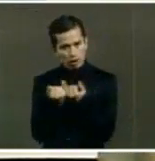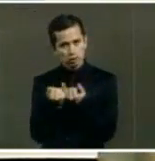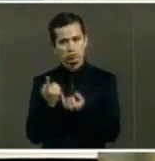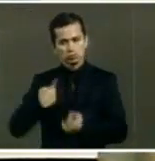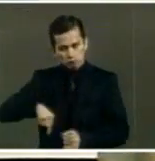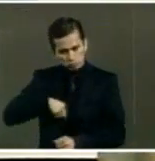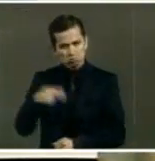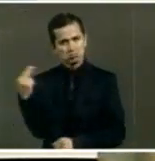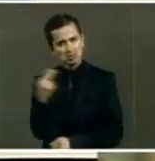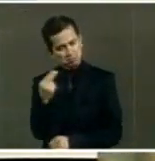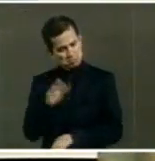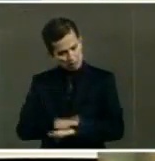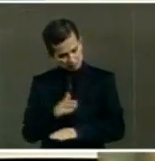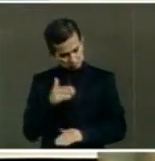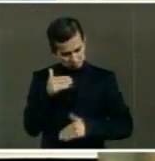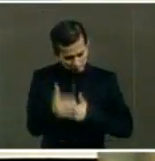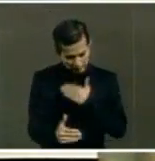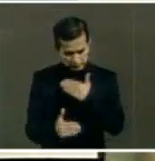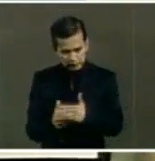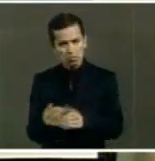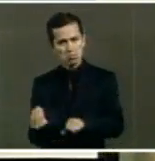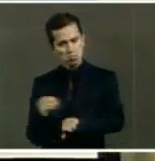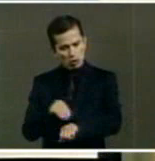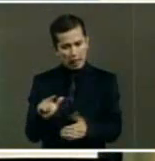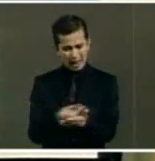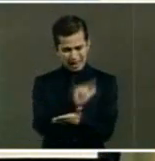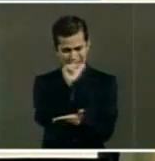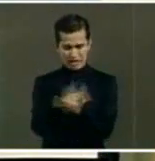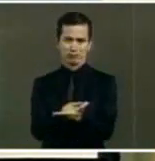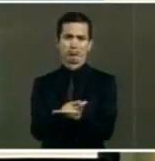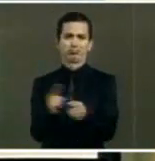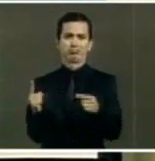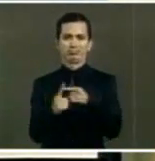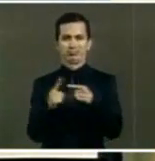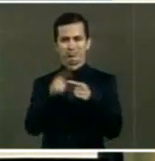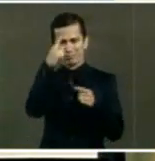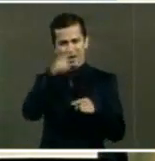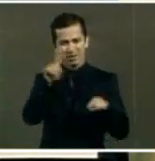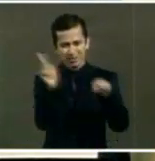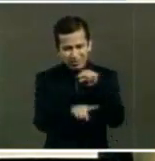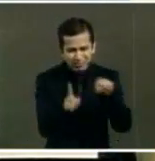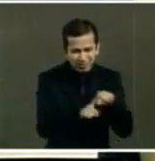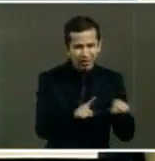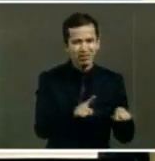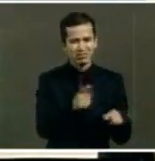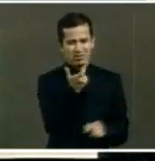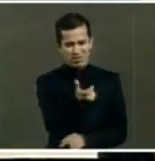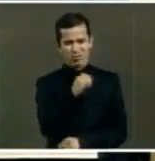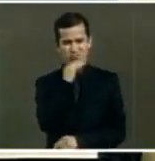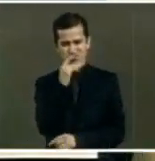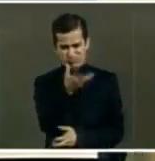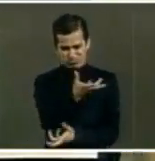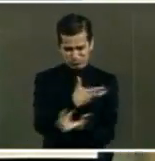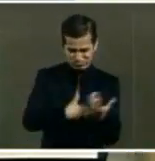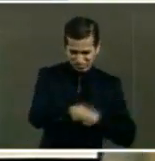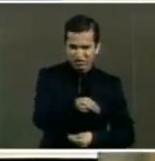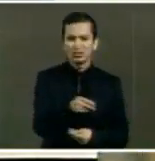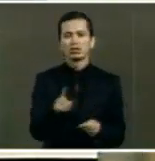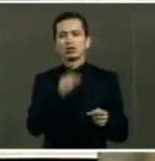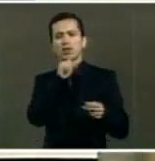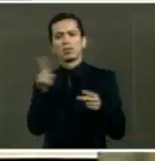en la aprobación de leyes como la del combate al lavado de dinero, la del mando único policial, la iniciativa de